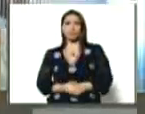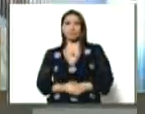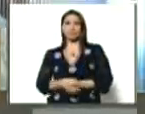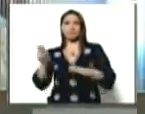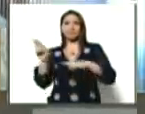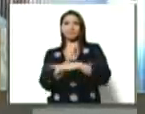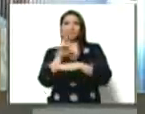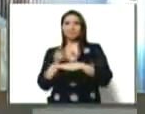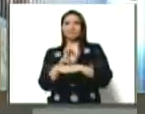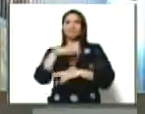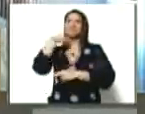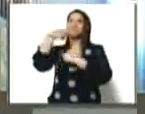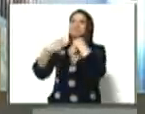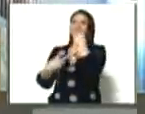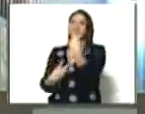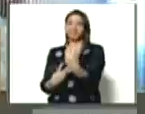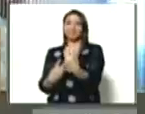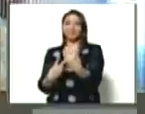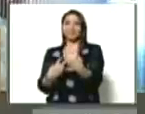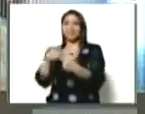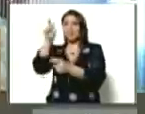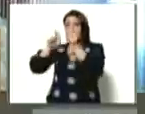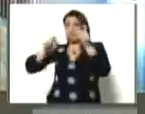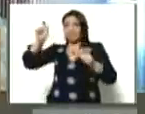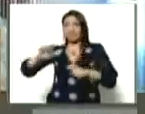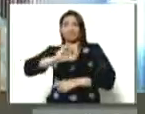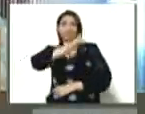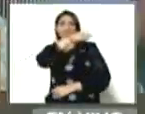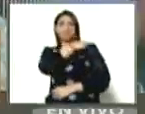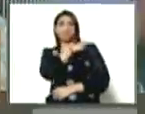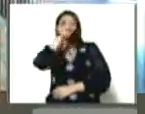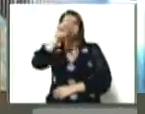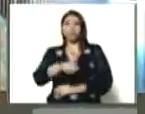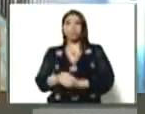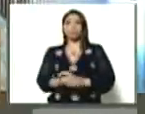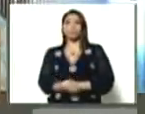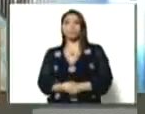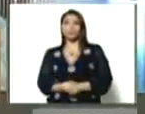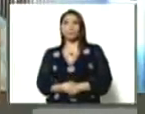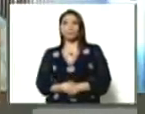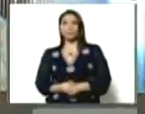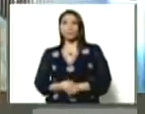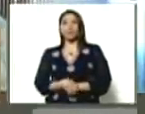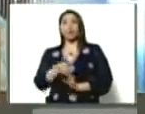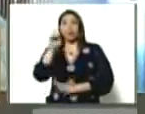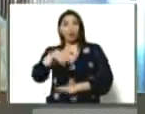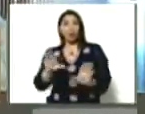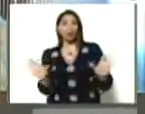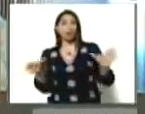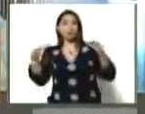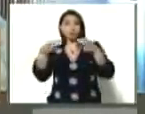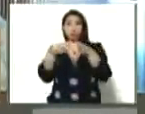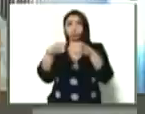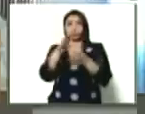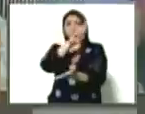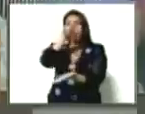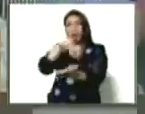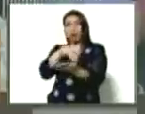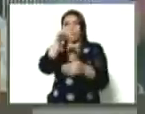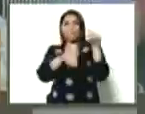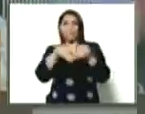la vocería del rector Carlos Quintero por parte de la Junta Nacional Electoral